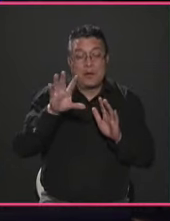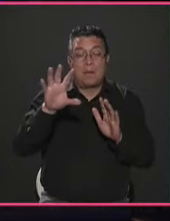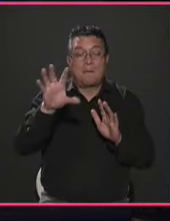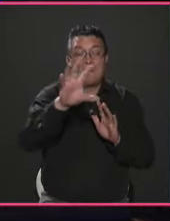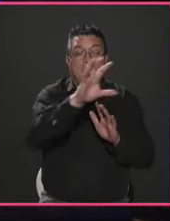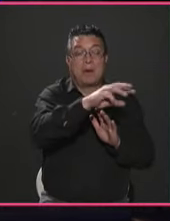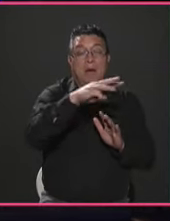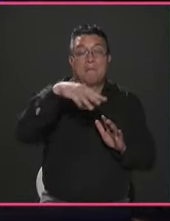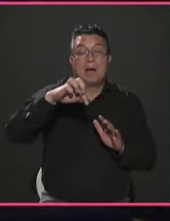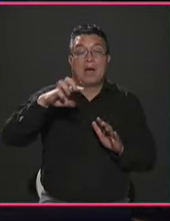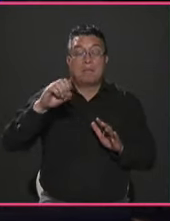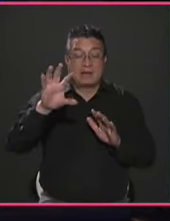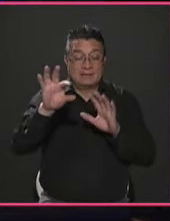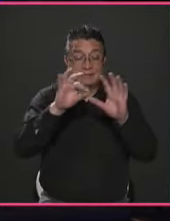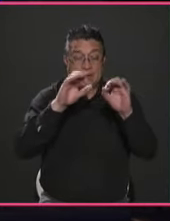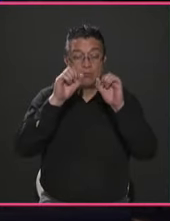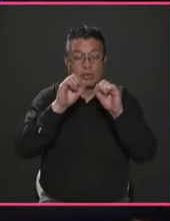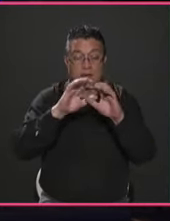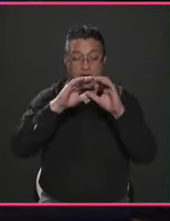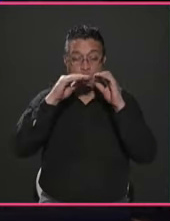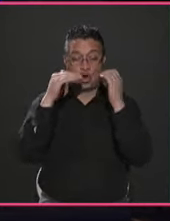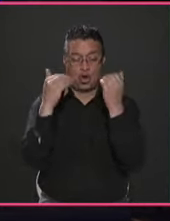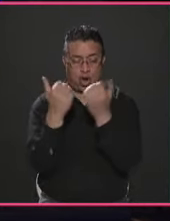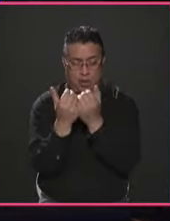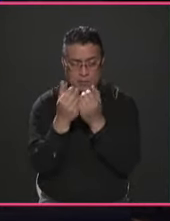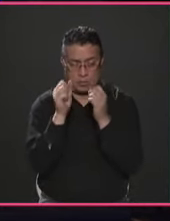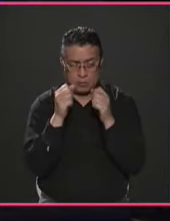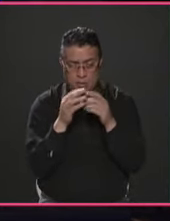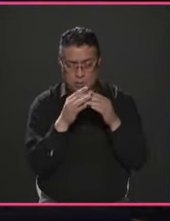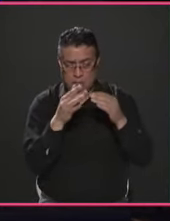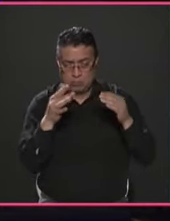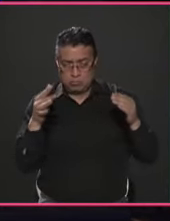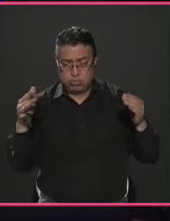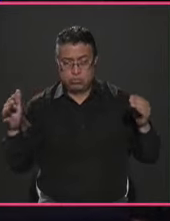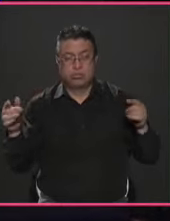medio que nos permita completar y extender